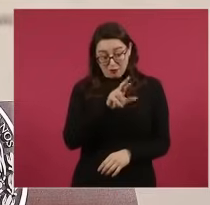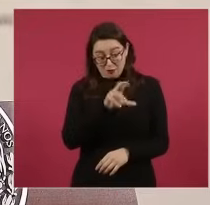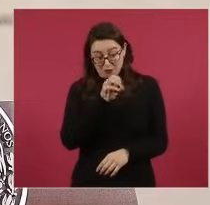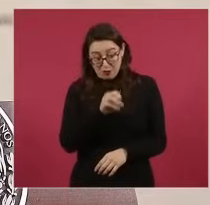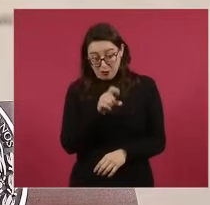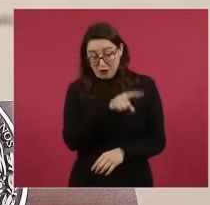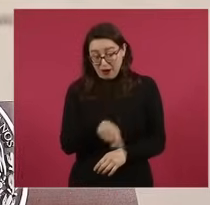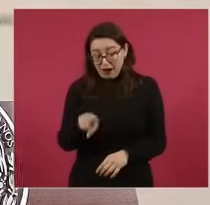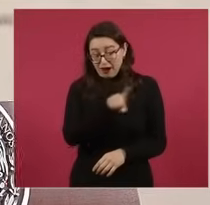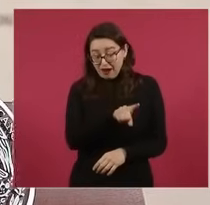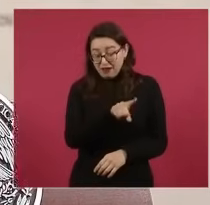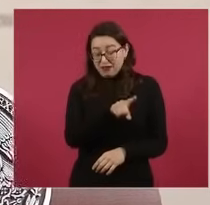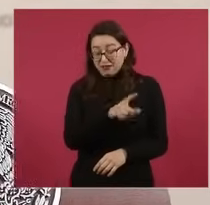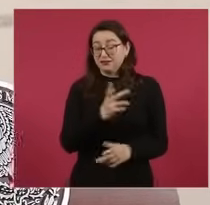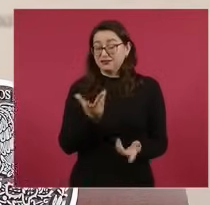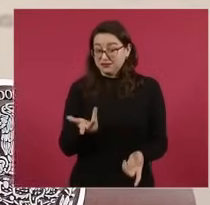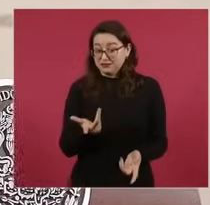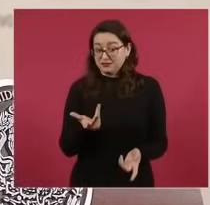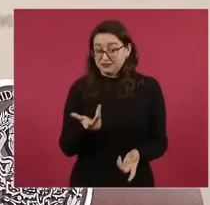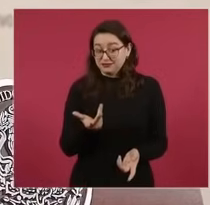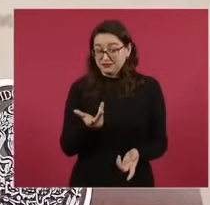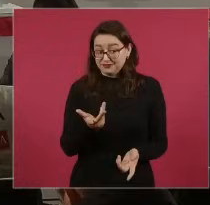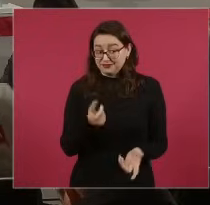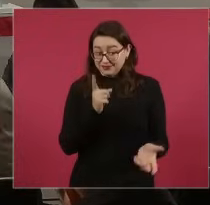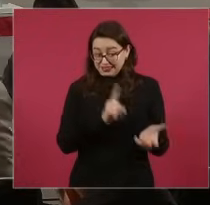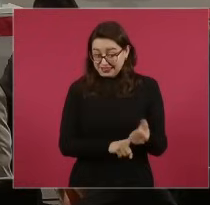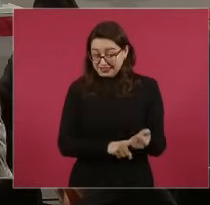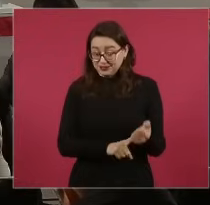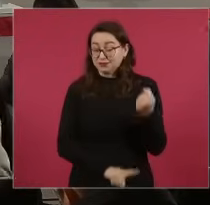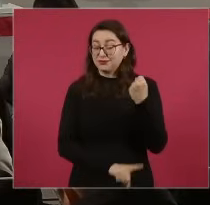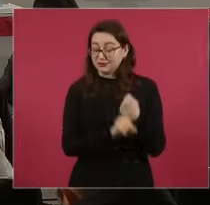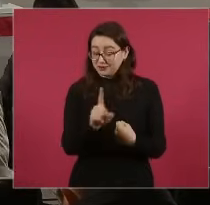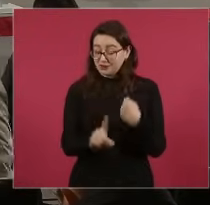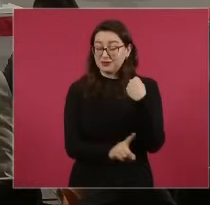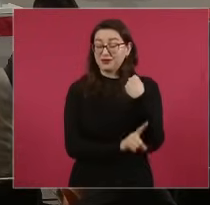estoy pidiendo que al interior del PRO,